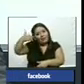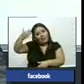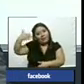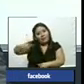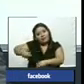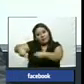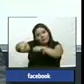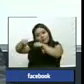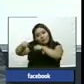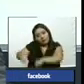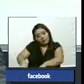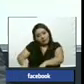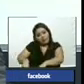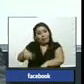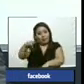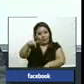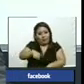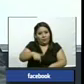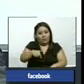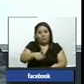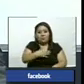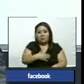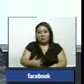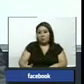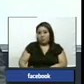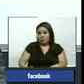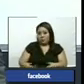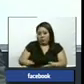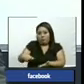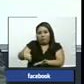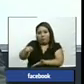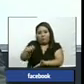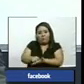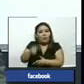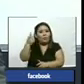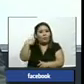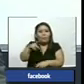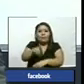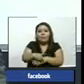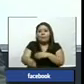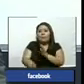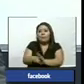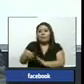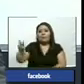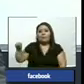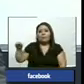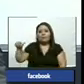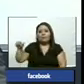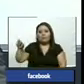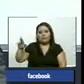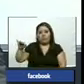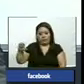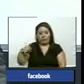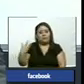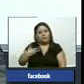que firmó la actual legislatura para su funcionamiento, pues sería Mario Ponce quien asumiría a partir del 1 de noviembre. Vamos a estar pendientes de otros temas